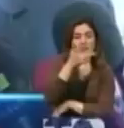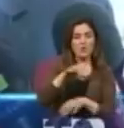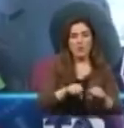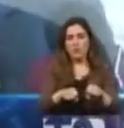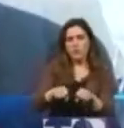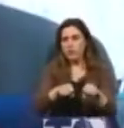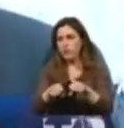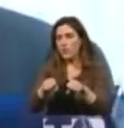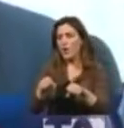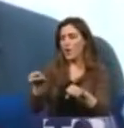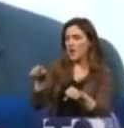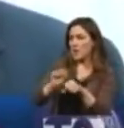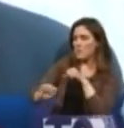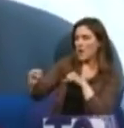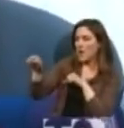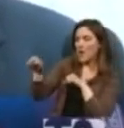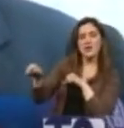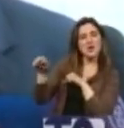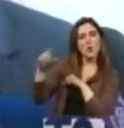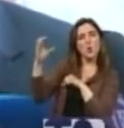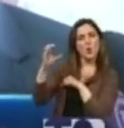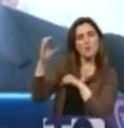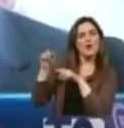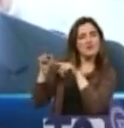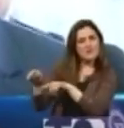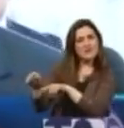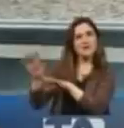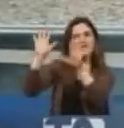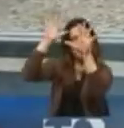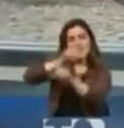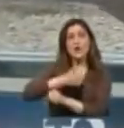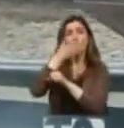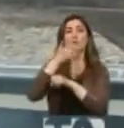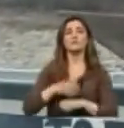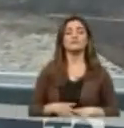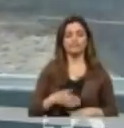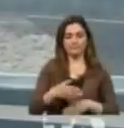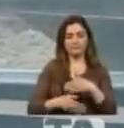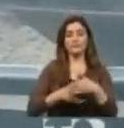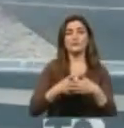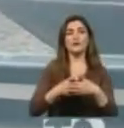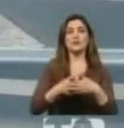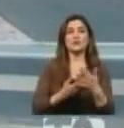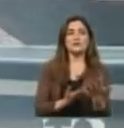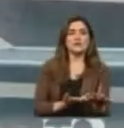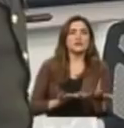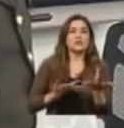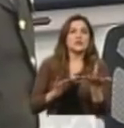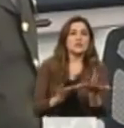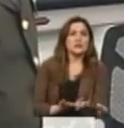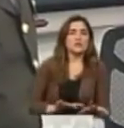población de Puerto Rico. Y en Puerto Rico, cuando llegan a la población de Puerto Rico, es donde los secuestran. El proceso ha entrado en un compás de espera. A la